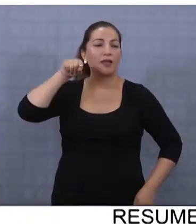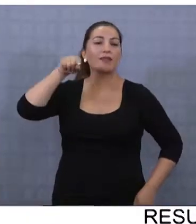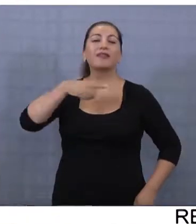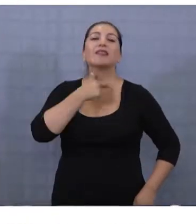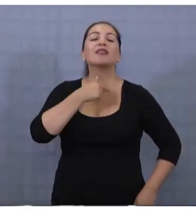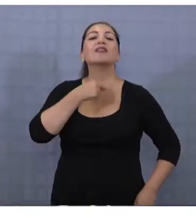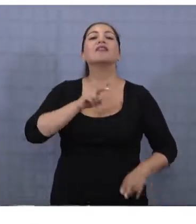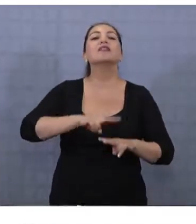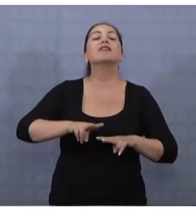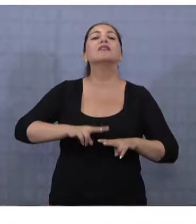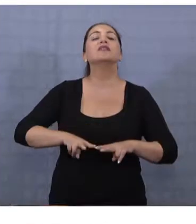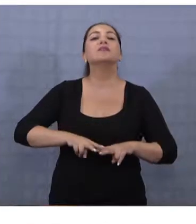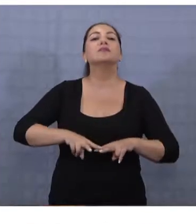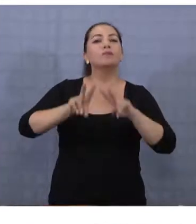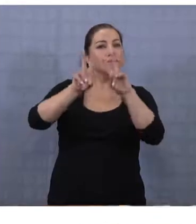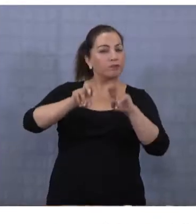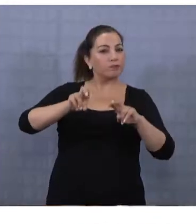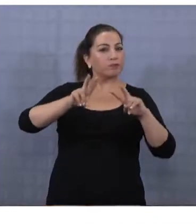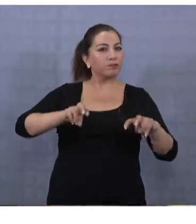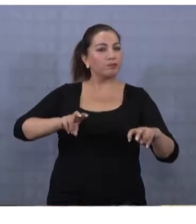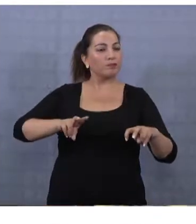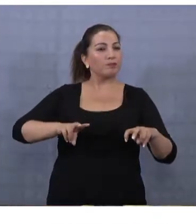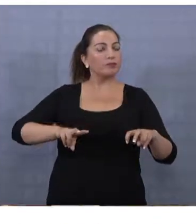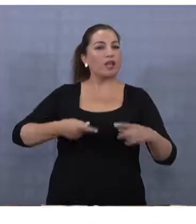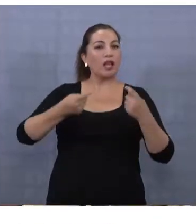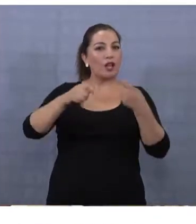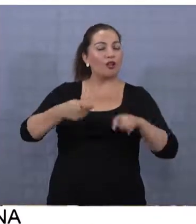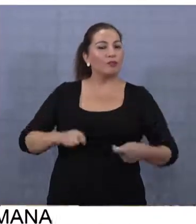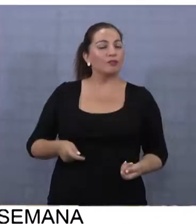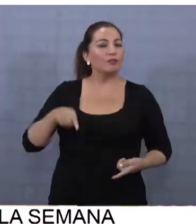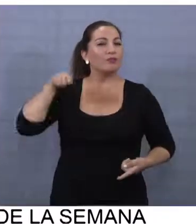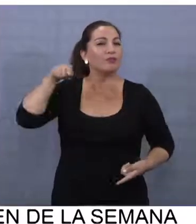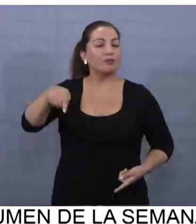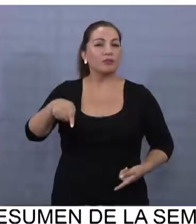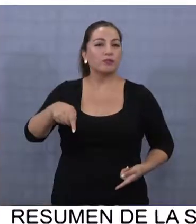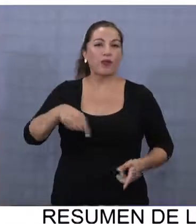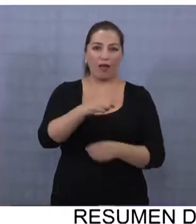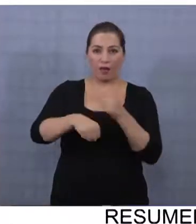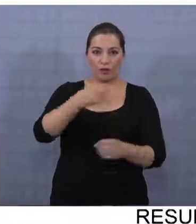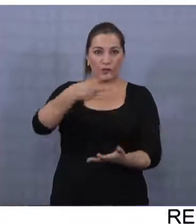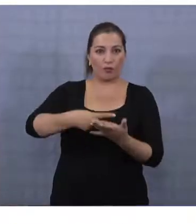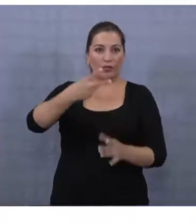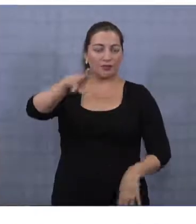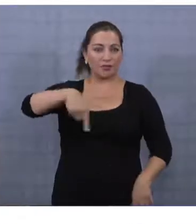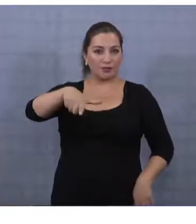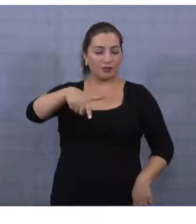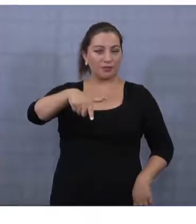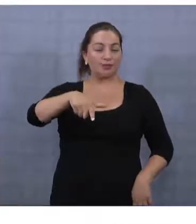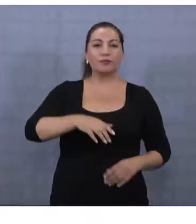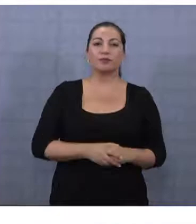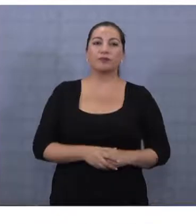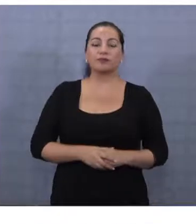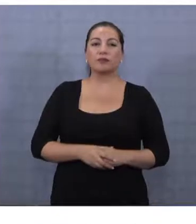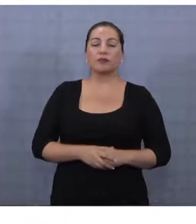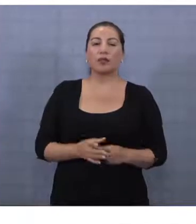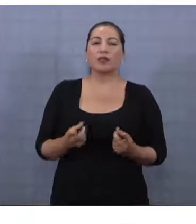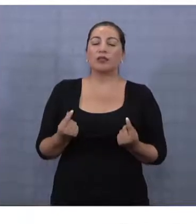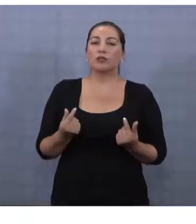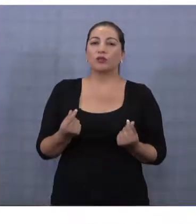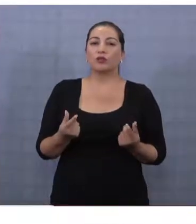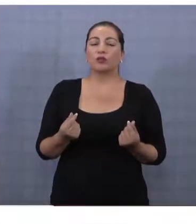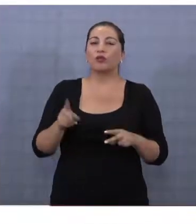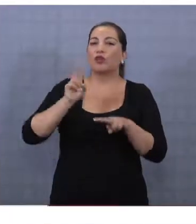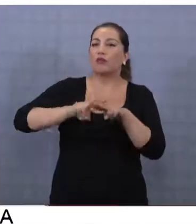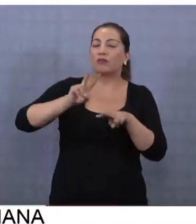que pretendía analizar la gestión administrativa de los recursos regionales durante el año 2017. Los costos de la